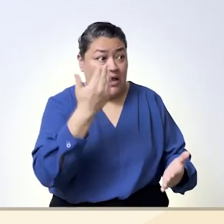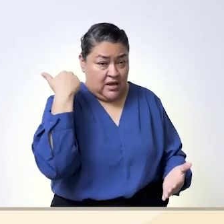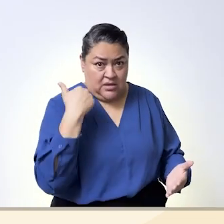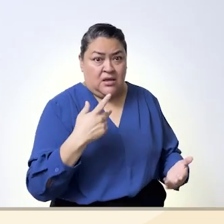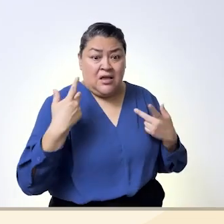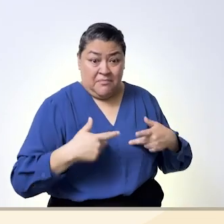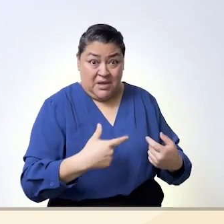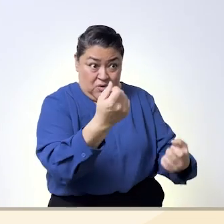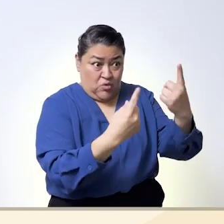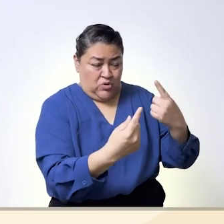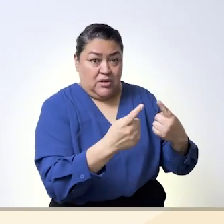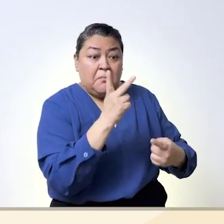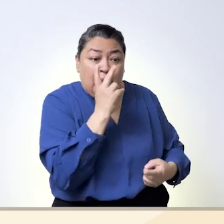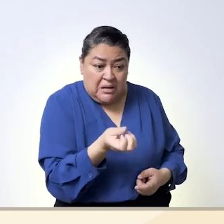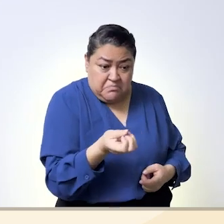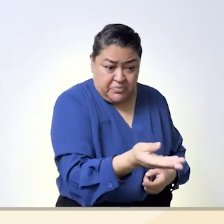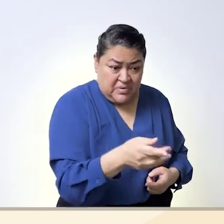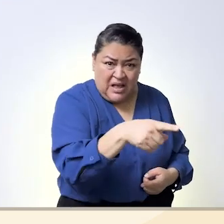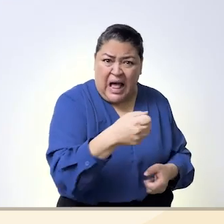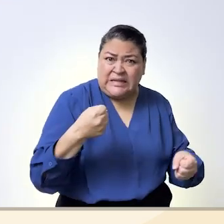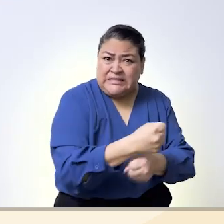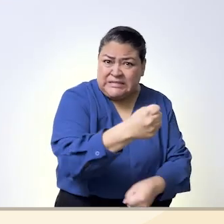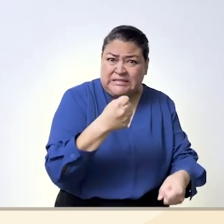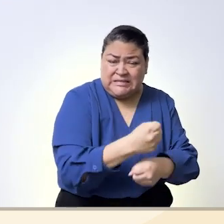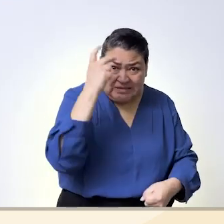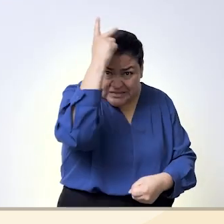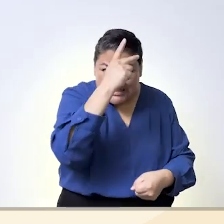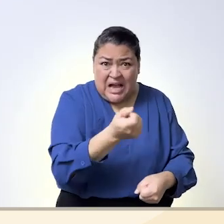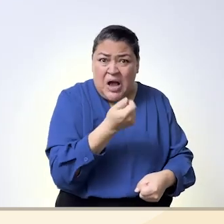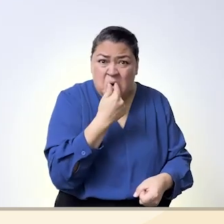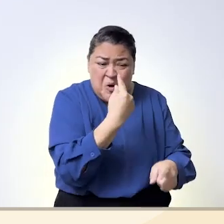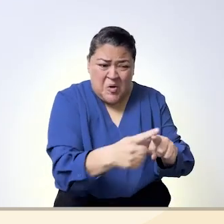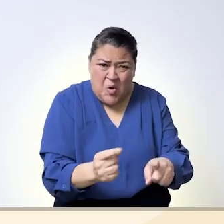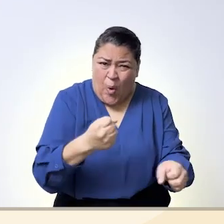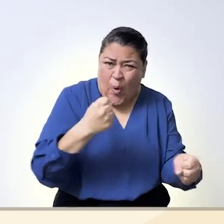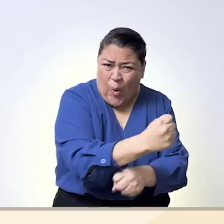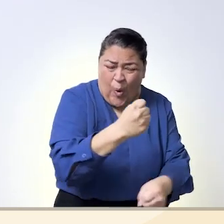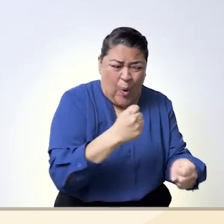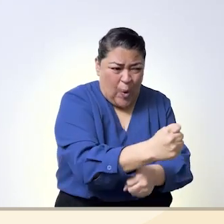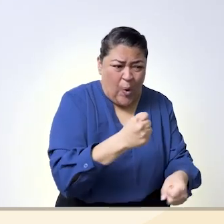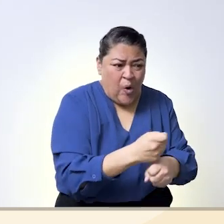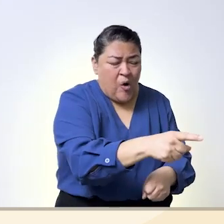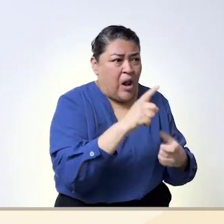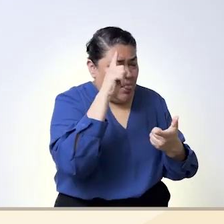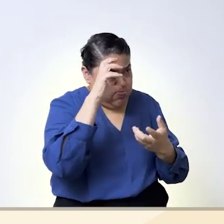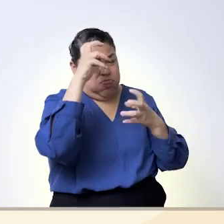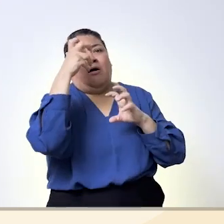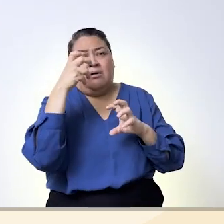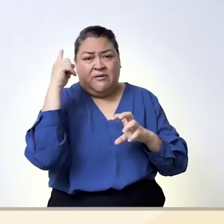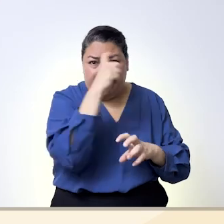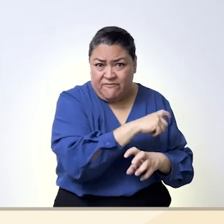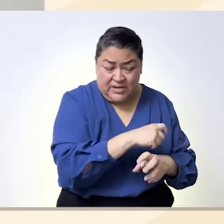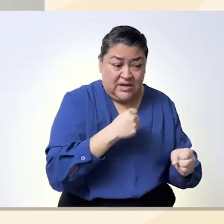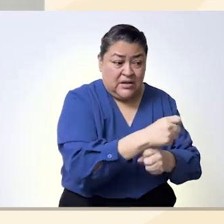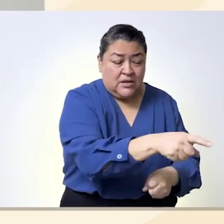hay gente que está súper lastimada por un historial de violencia psiquiátrica y médica bien duro, y que le dices trastorno